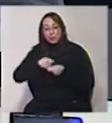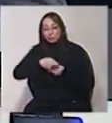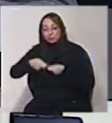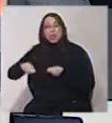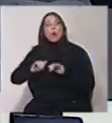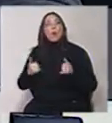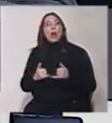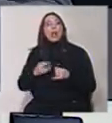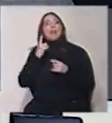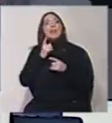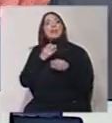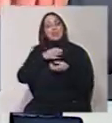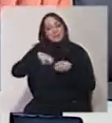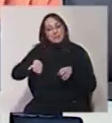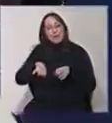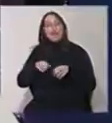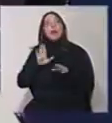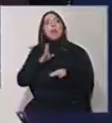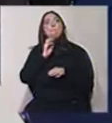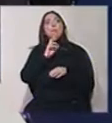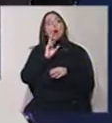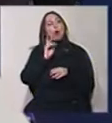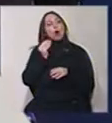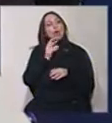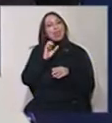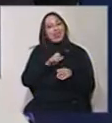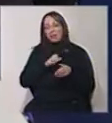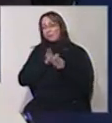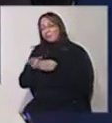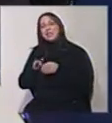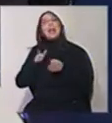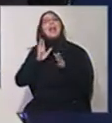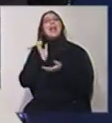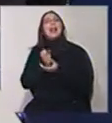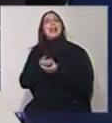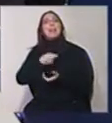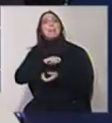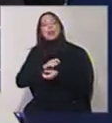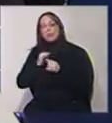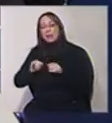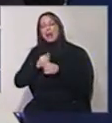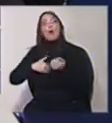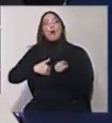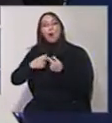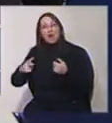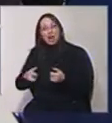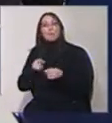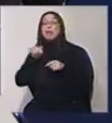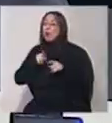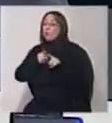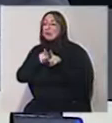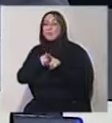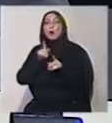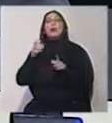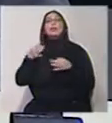jugar hay que separar cada carta y ubicarla en cada mazo. En los temas de seguridad pública hay que separar cada mazo de problemáticas, porque de lo contrario